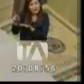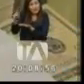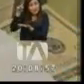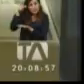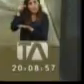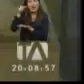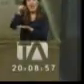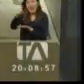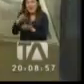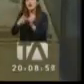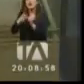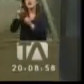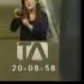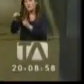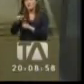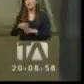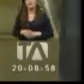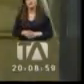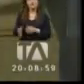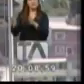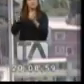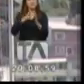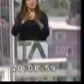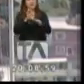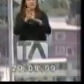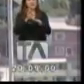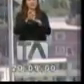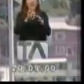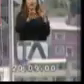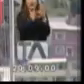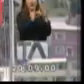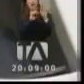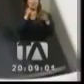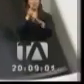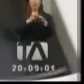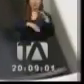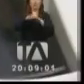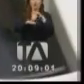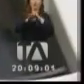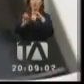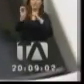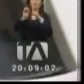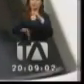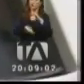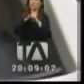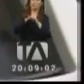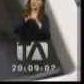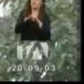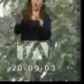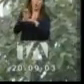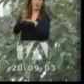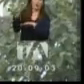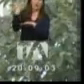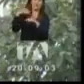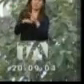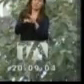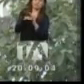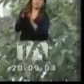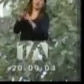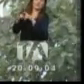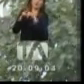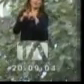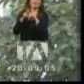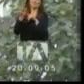no importa que el Ecuador haya sobrepasado el límite legal de endeudamiento público fijado en el 40% del PIB, sino